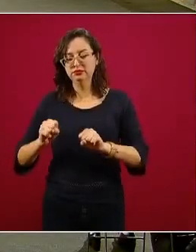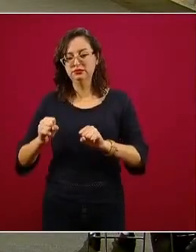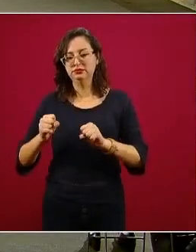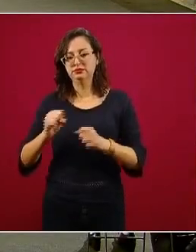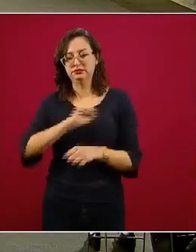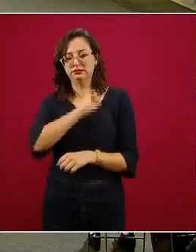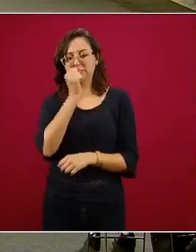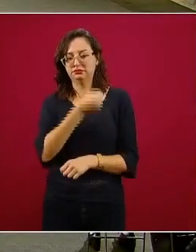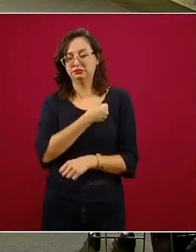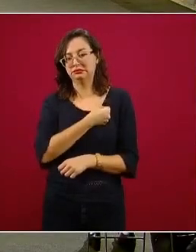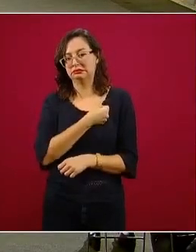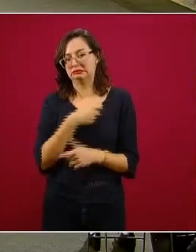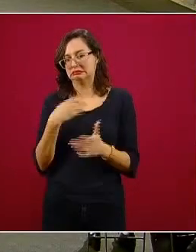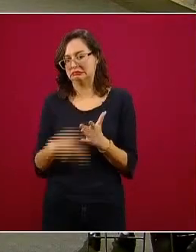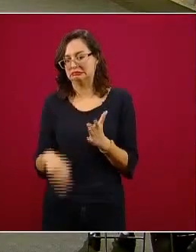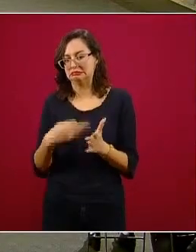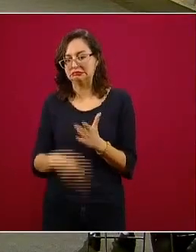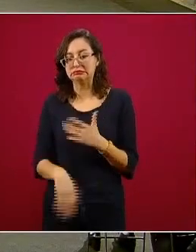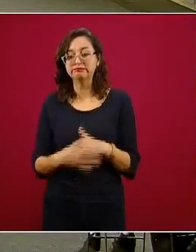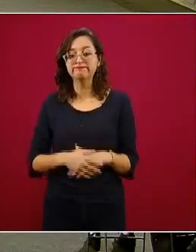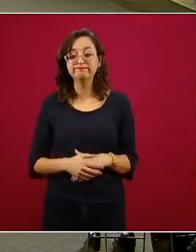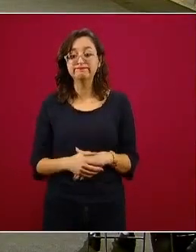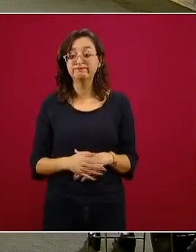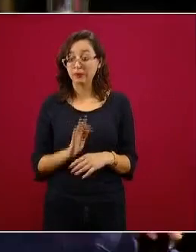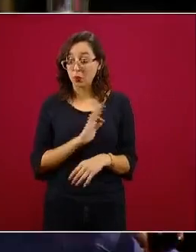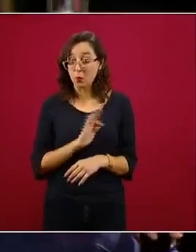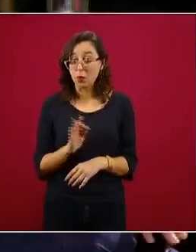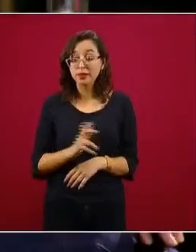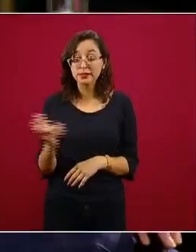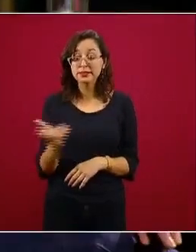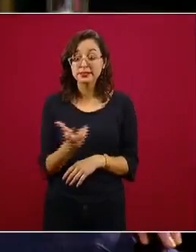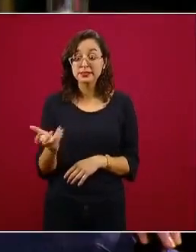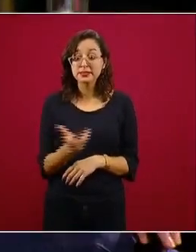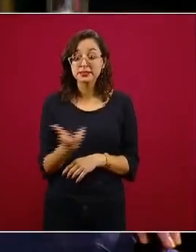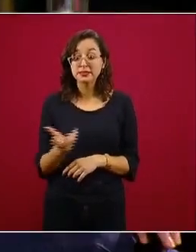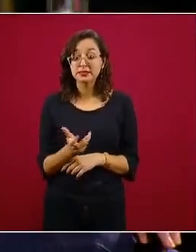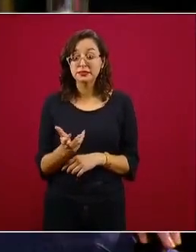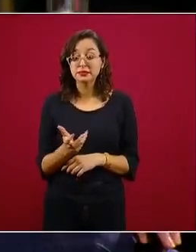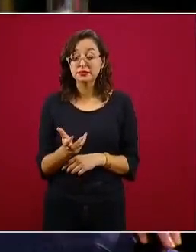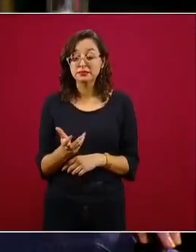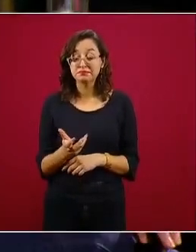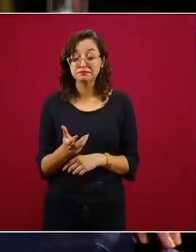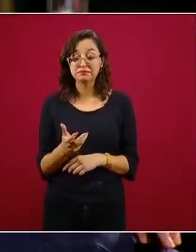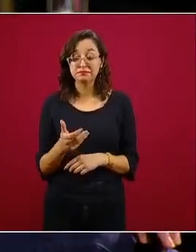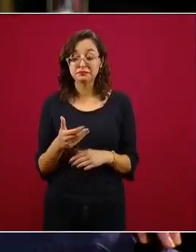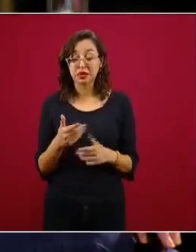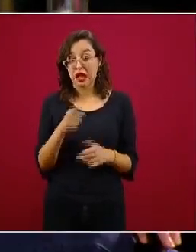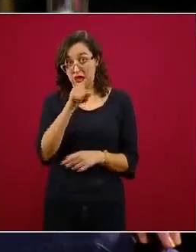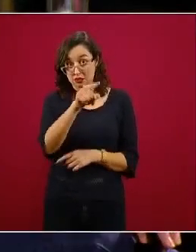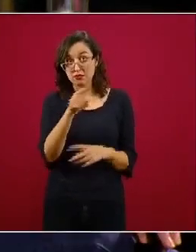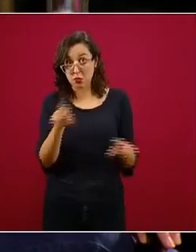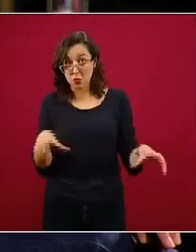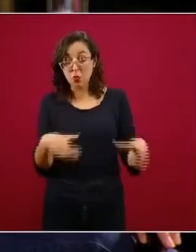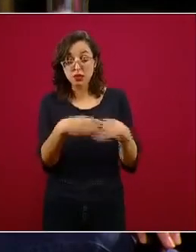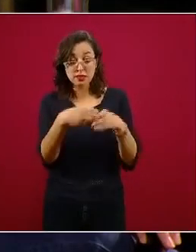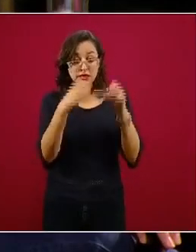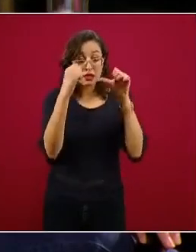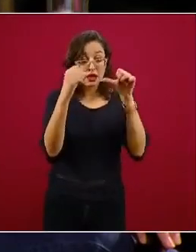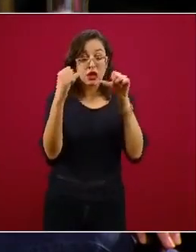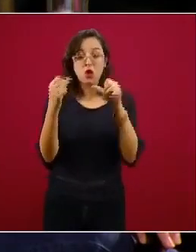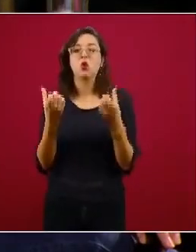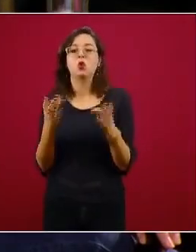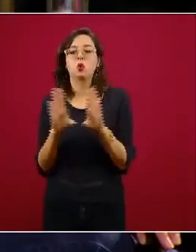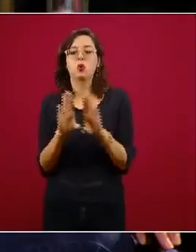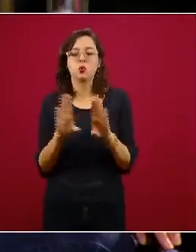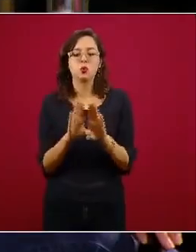enflaquecidos. Entonces, no sé si este tipo de pruebas se vayan a ocupar en este tipo de brigadas, ¿no? Y cómo se harían, cuáles